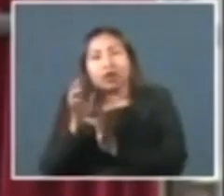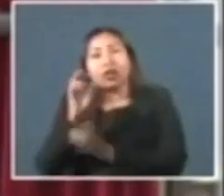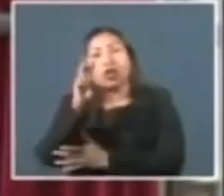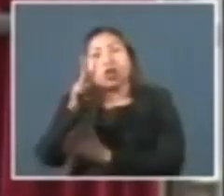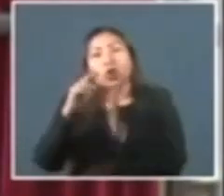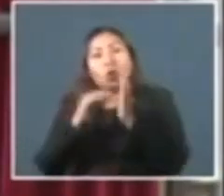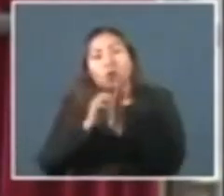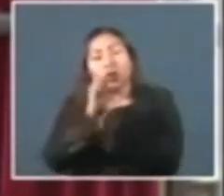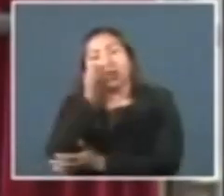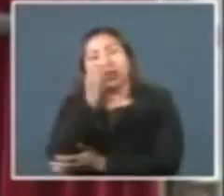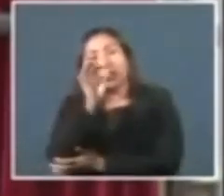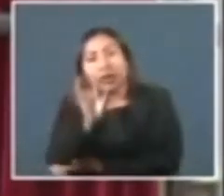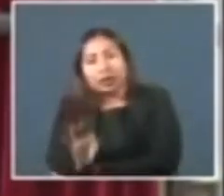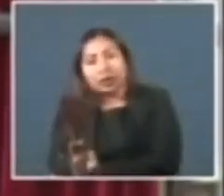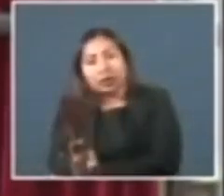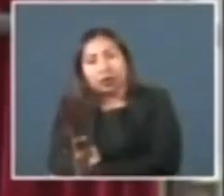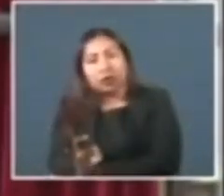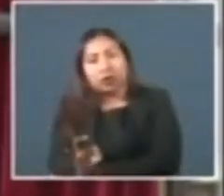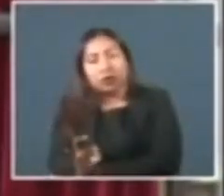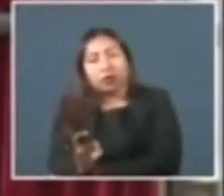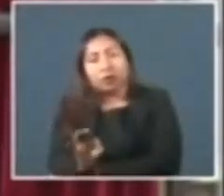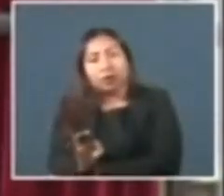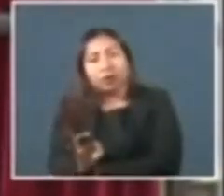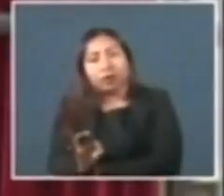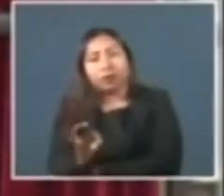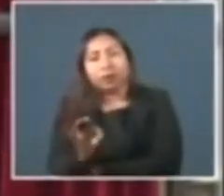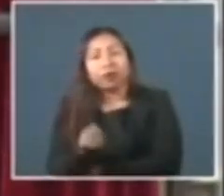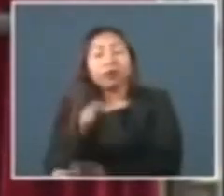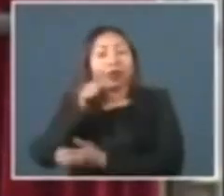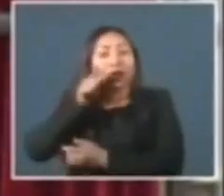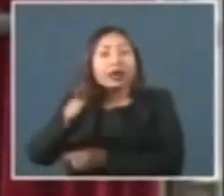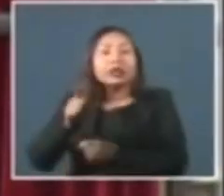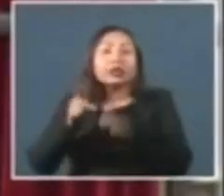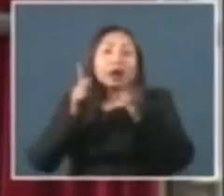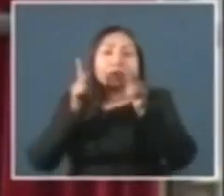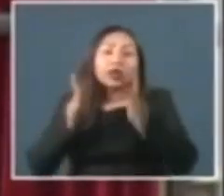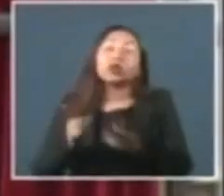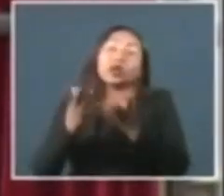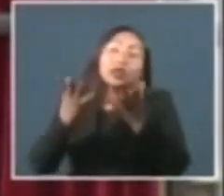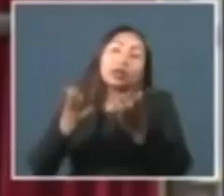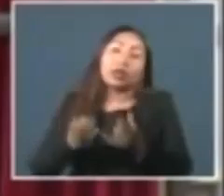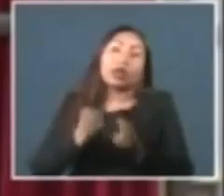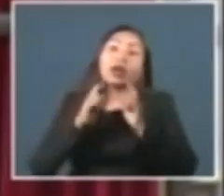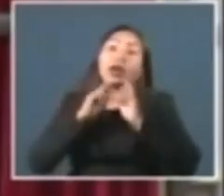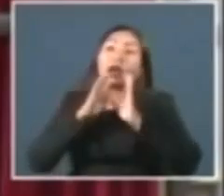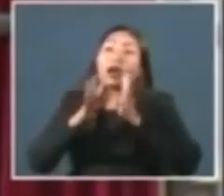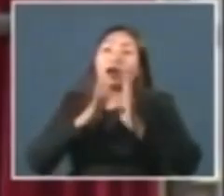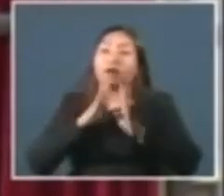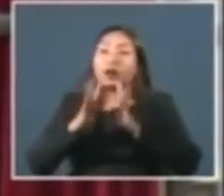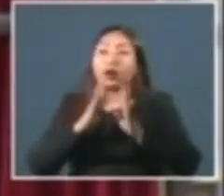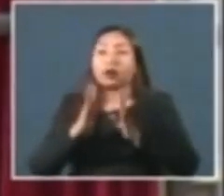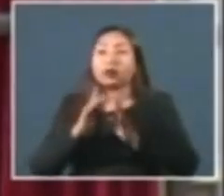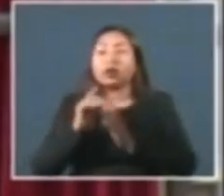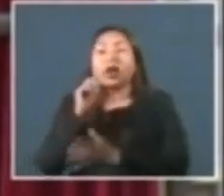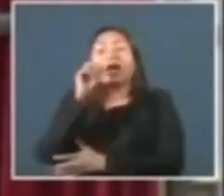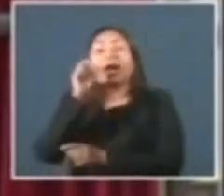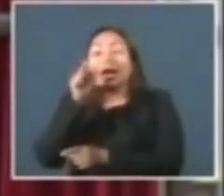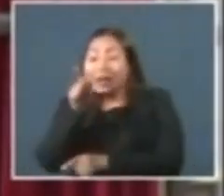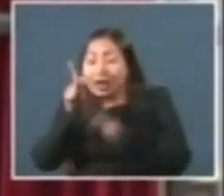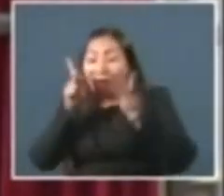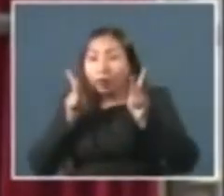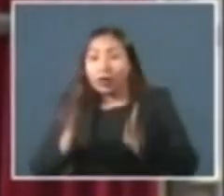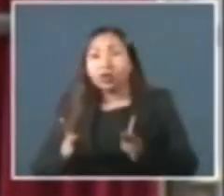la Procuraduría de la Administración. Esas personas quieren hablar y esas personas quieren que las escuchen. Yo voy a